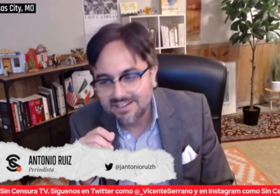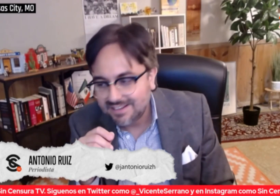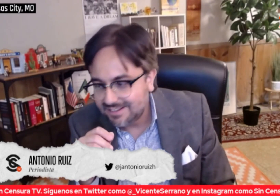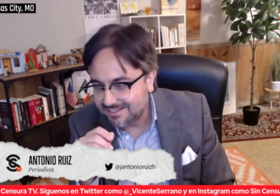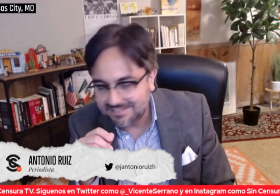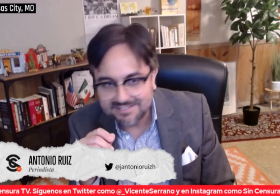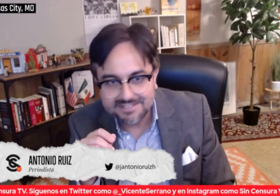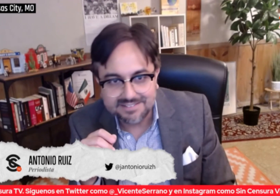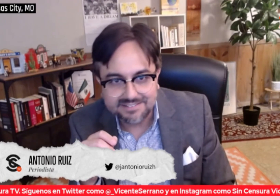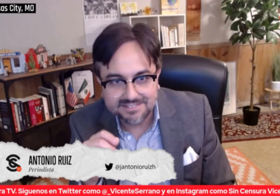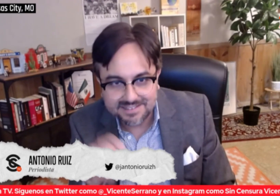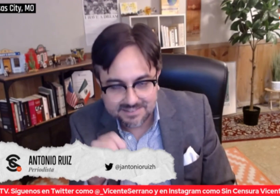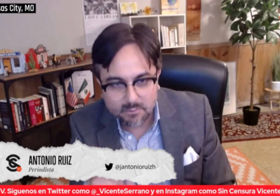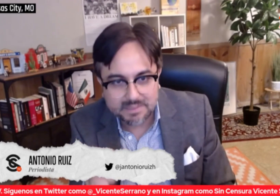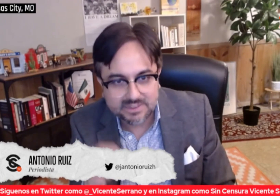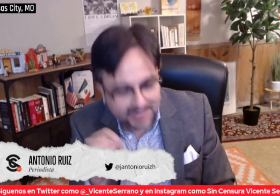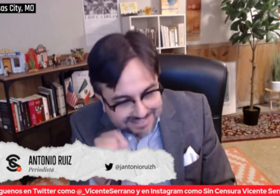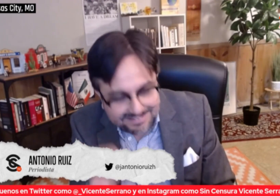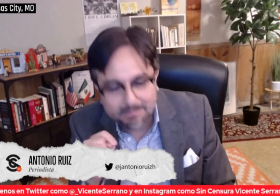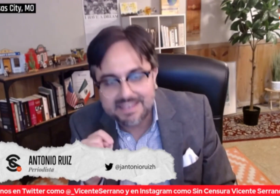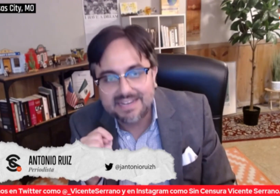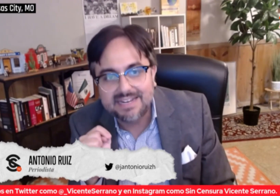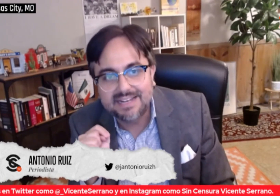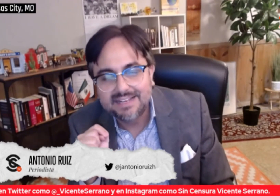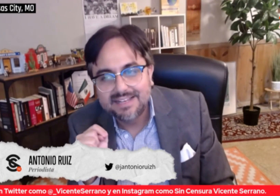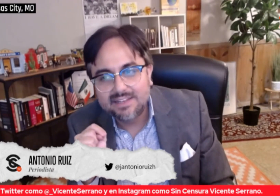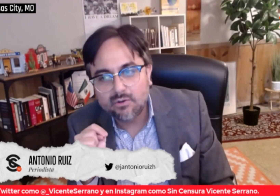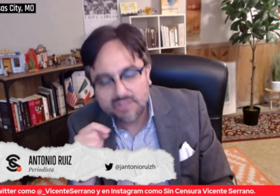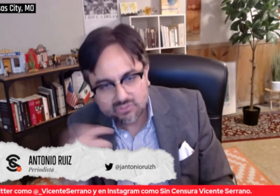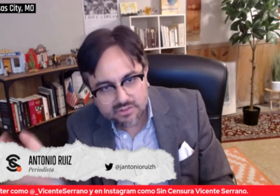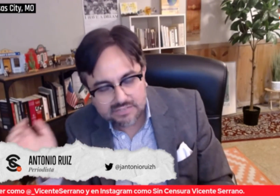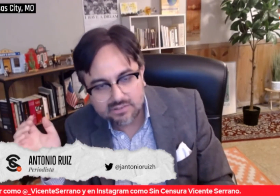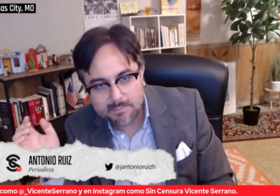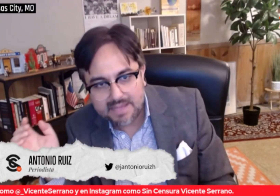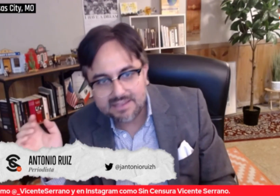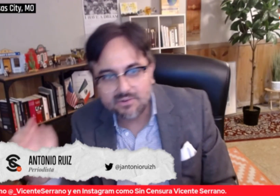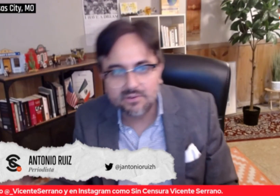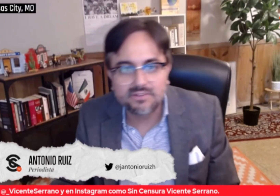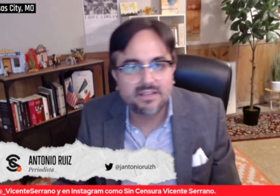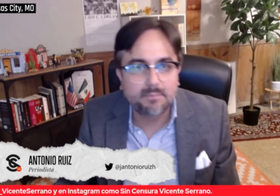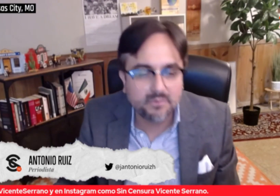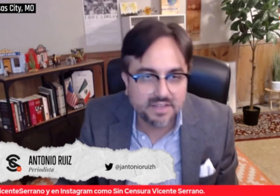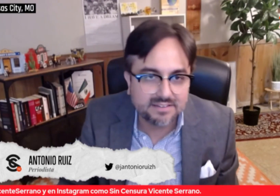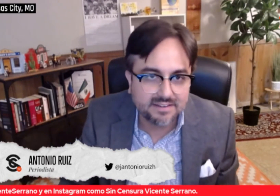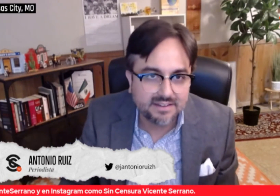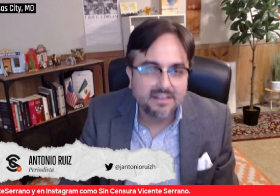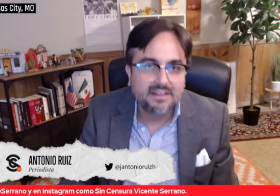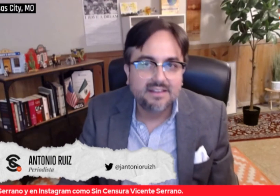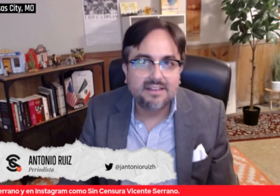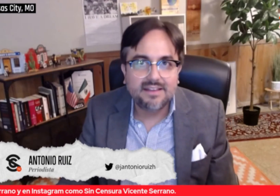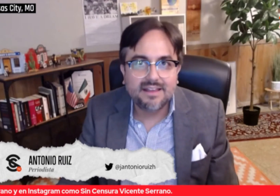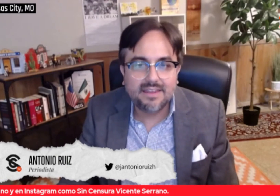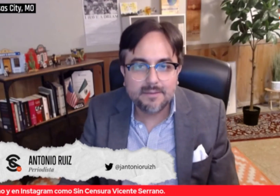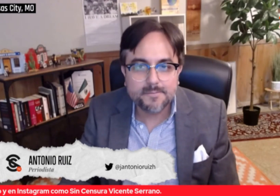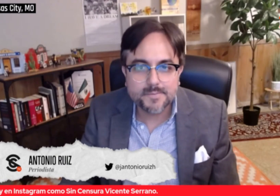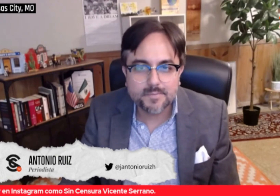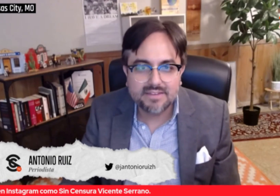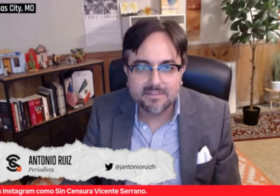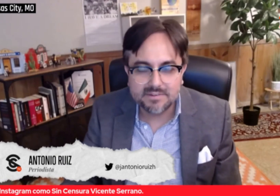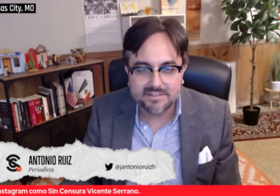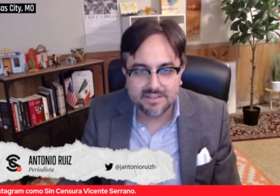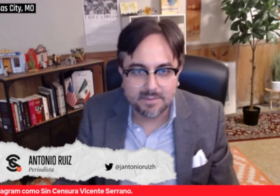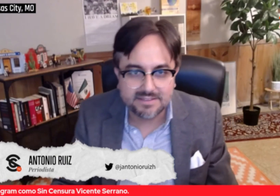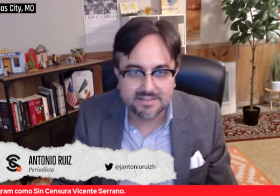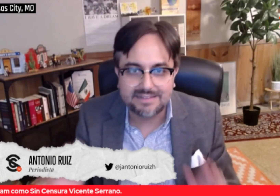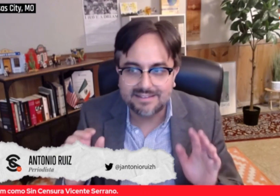conocer en este momento, en esta mañanera. Dijo, sí, soy del Sol de México y no sé qué, pero fíjese, aquí es